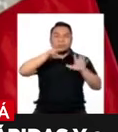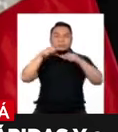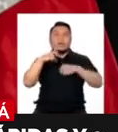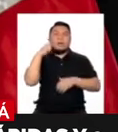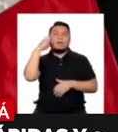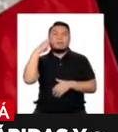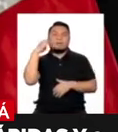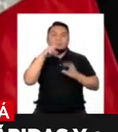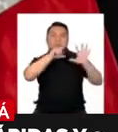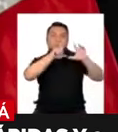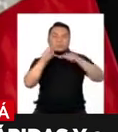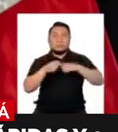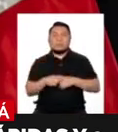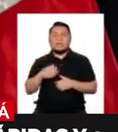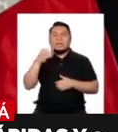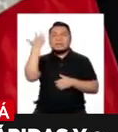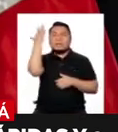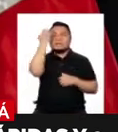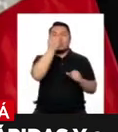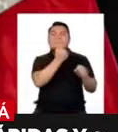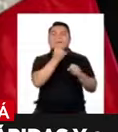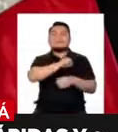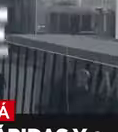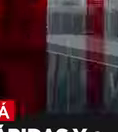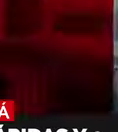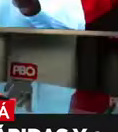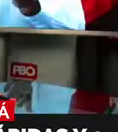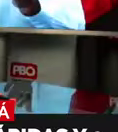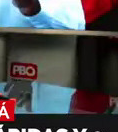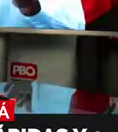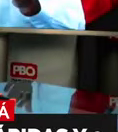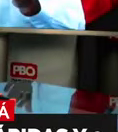2.800, Puno 700, San Martín.